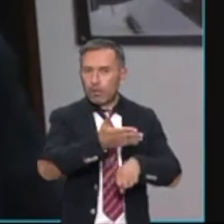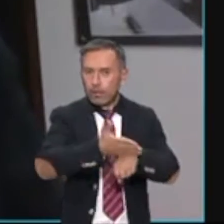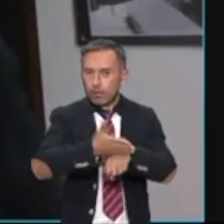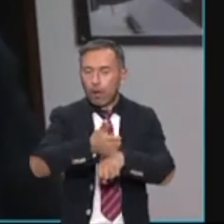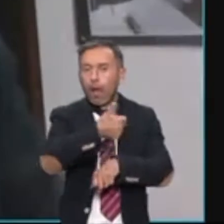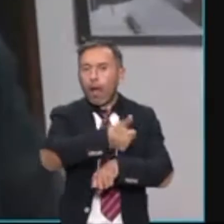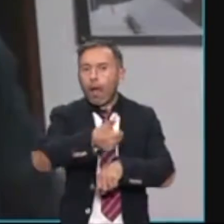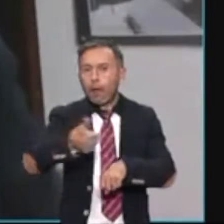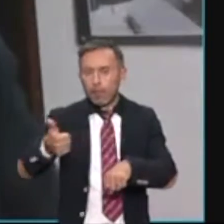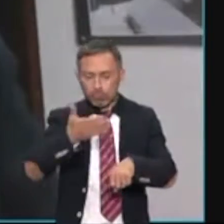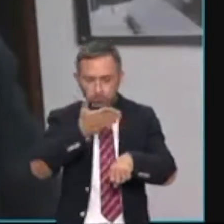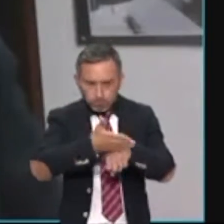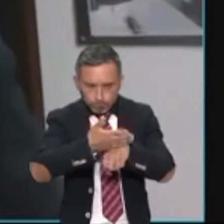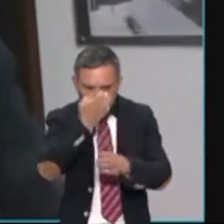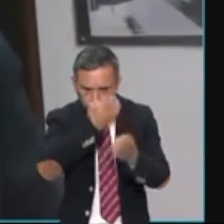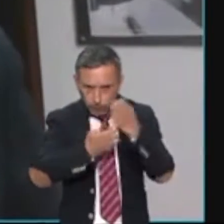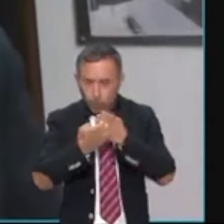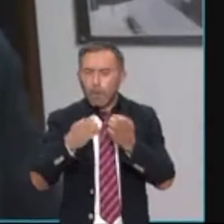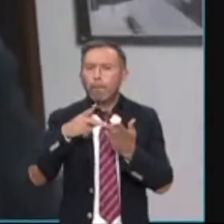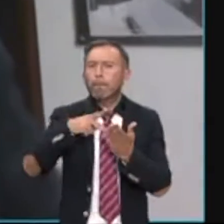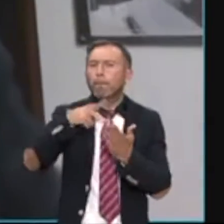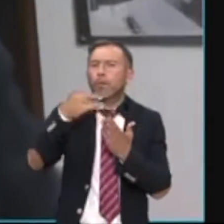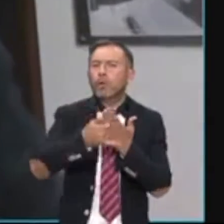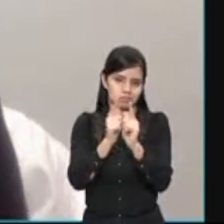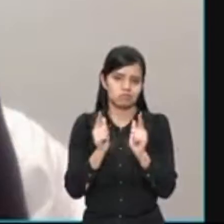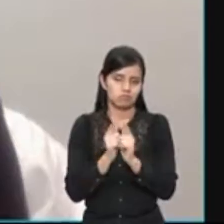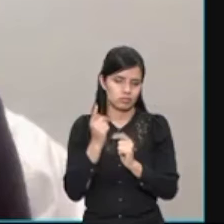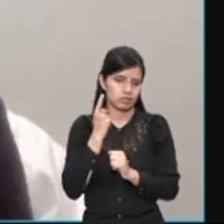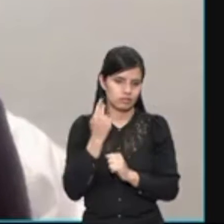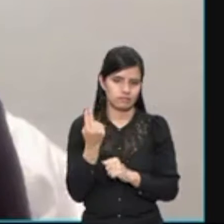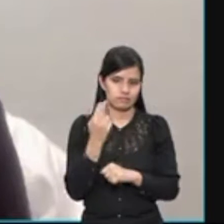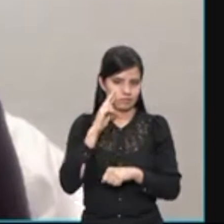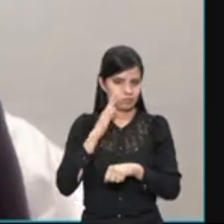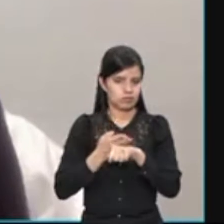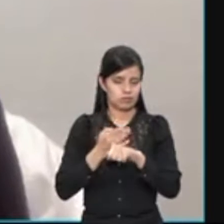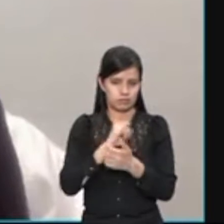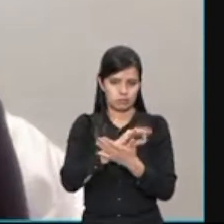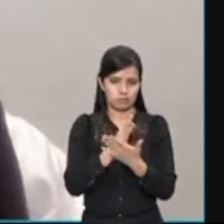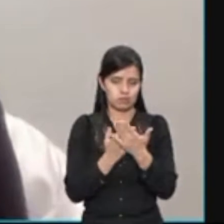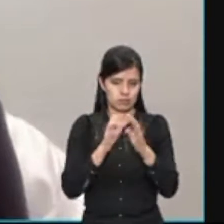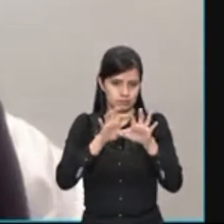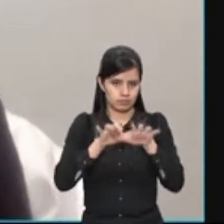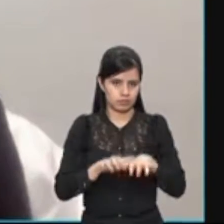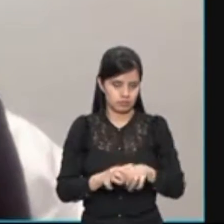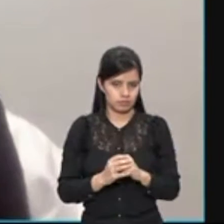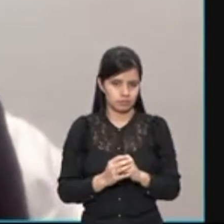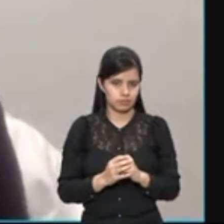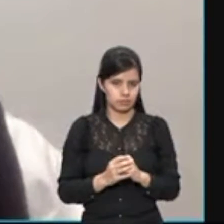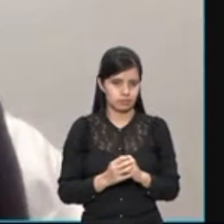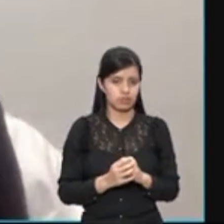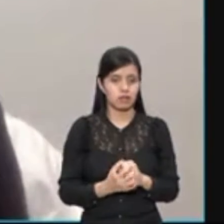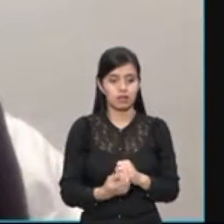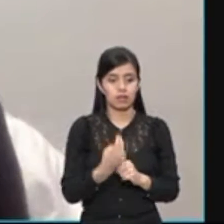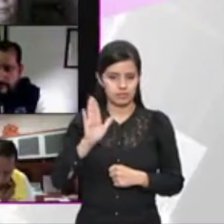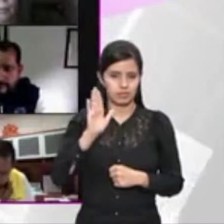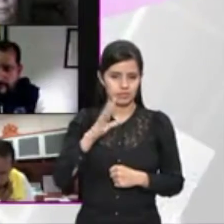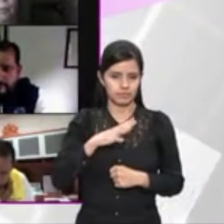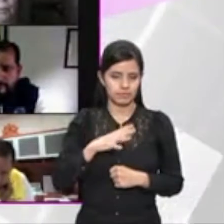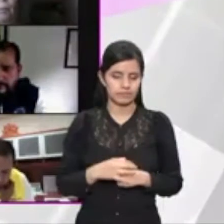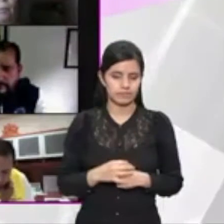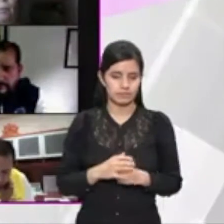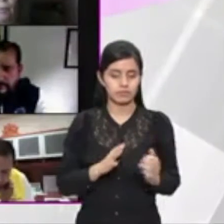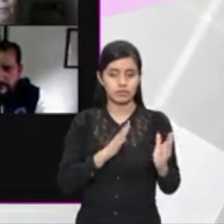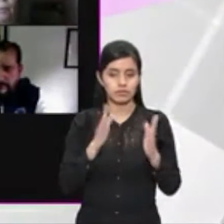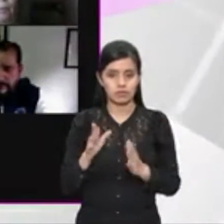definitiva toda vez que ambos aspirantes postulados por el partido morena podrán apelar ante el tribunal electoral